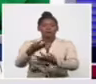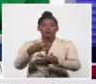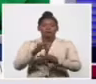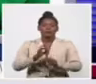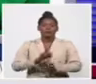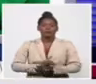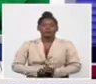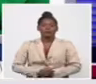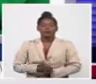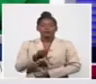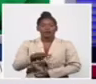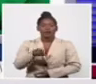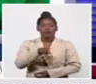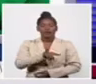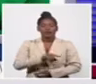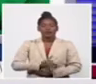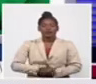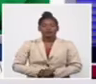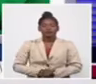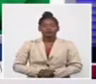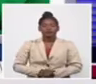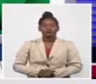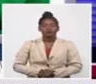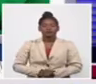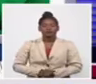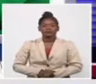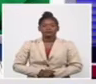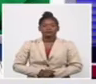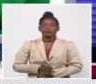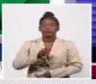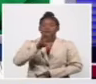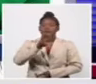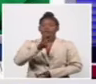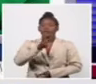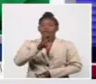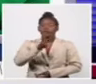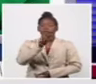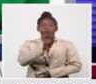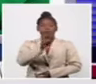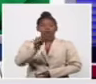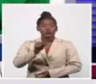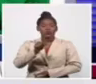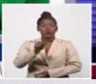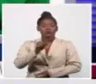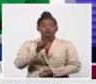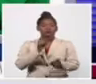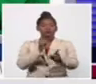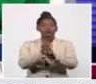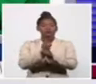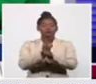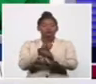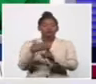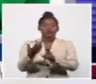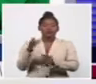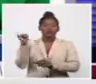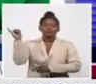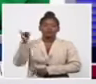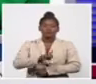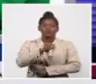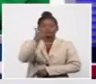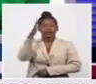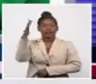el día de ayer, pues 3 casos son contactos de viajeros. Ahora,